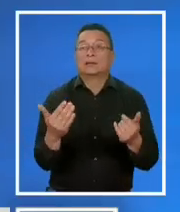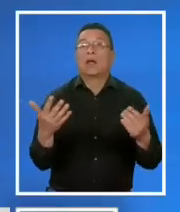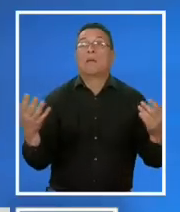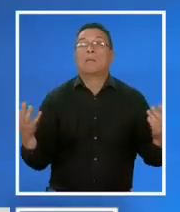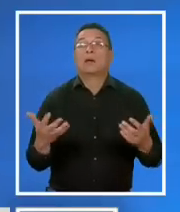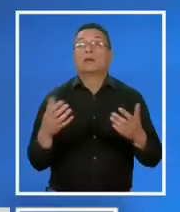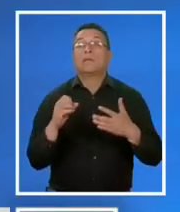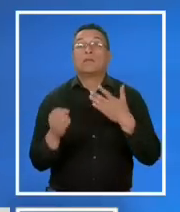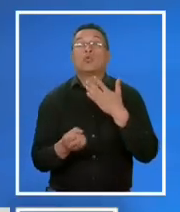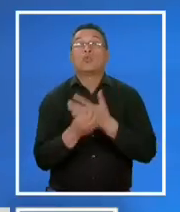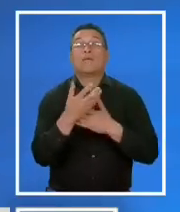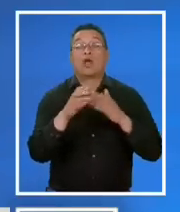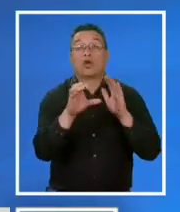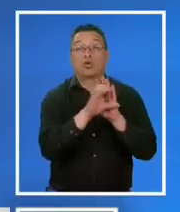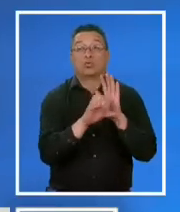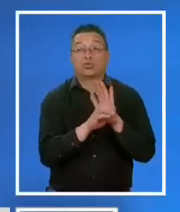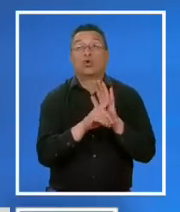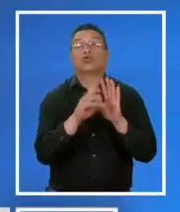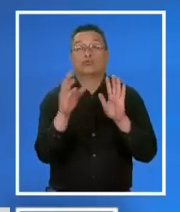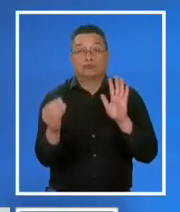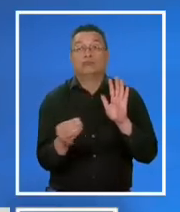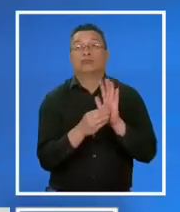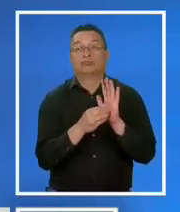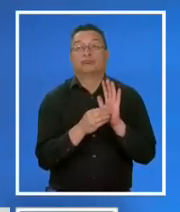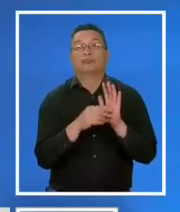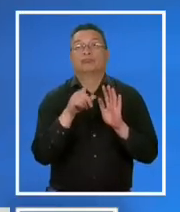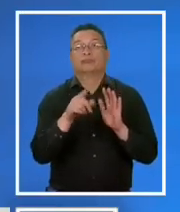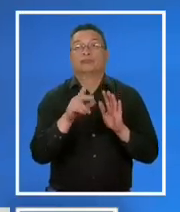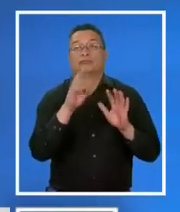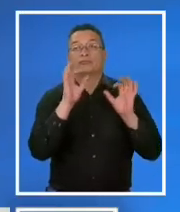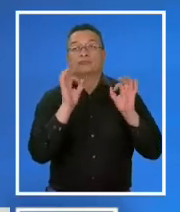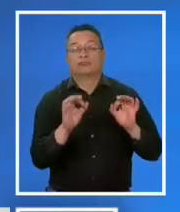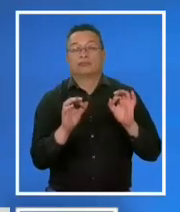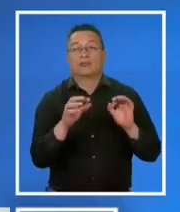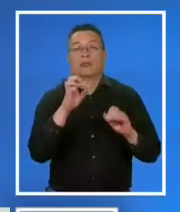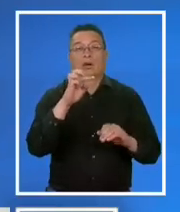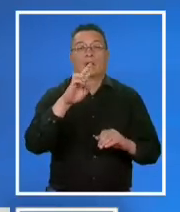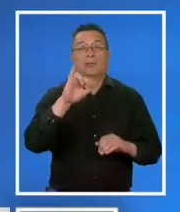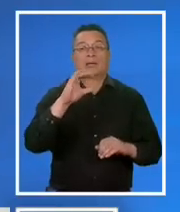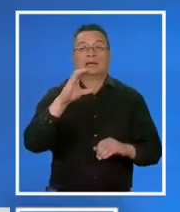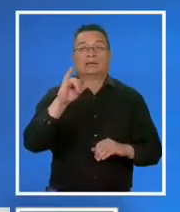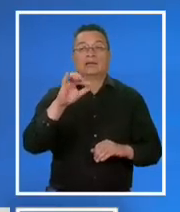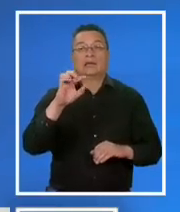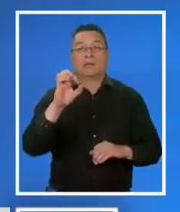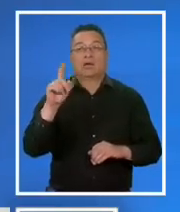en la nueva constitución aquello esté contemplado como principios